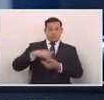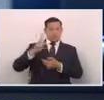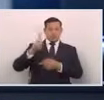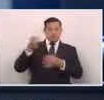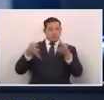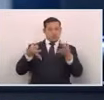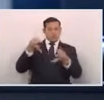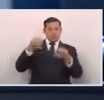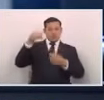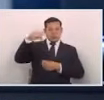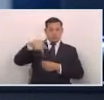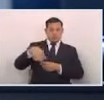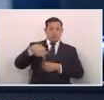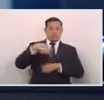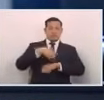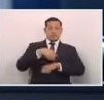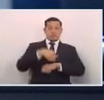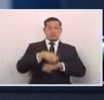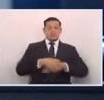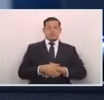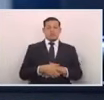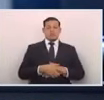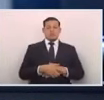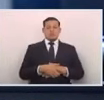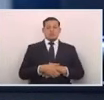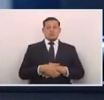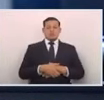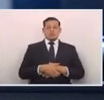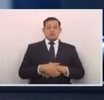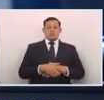impunidad del presente.